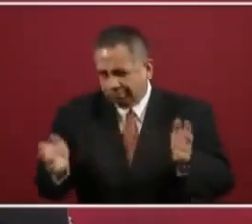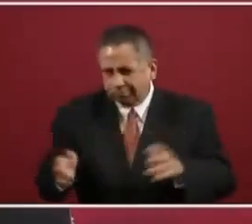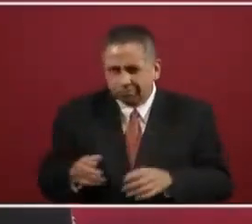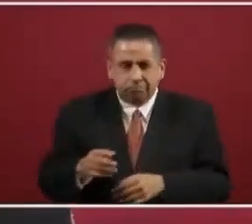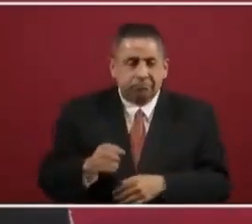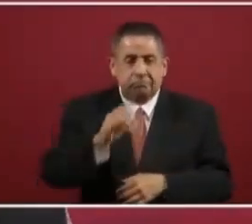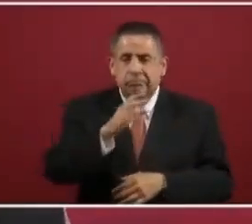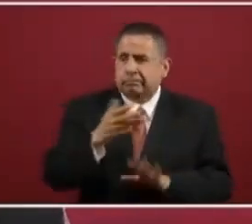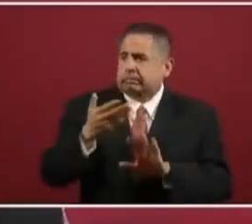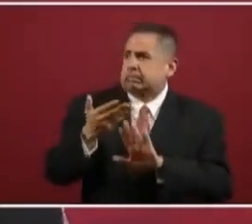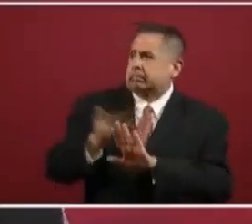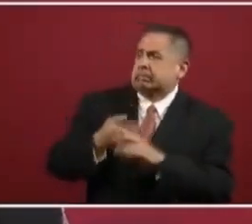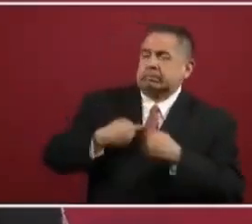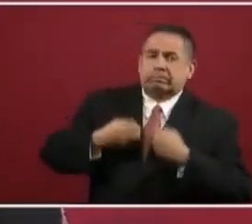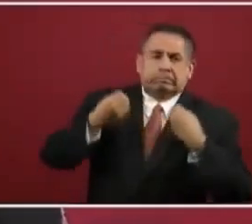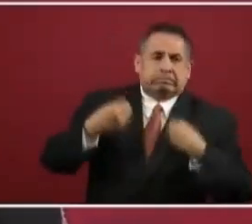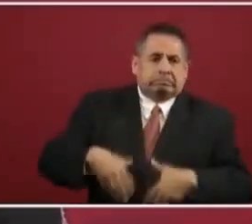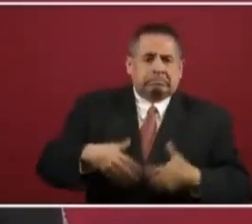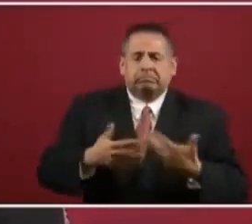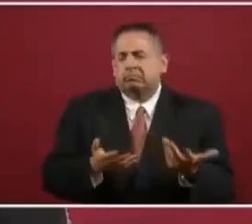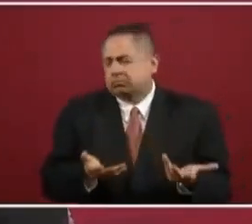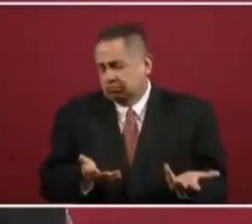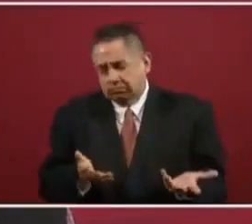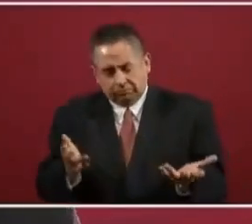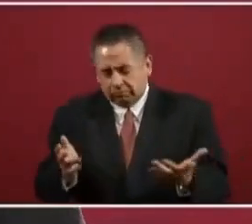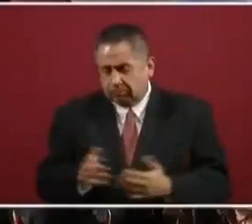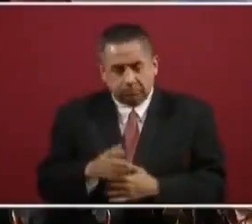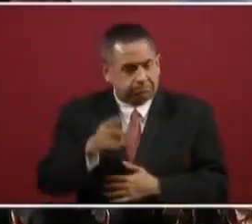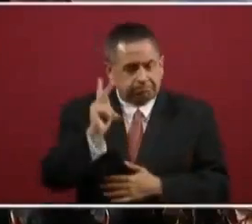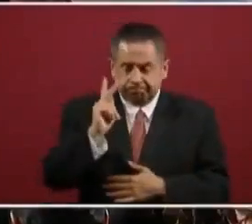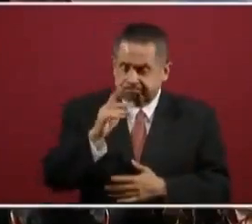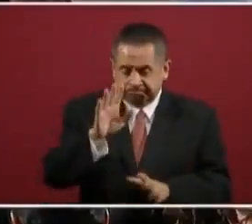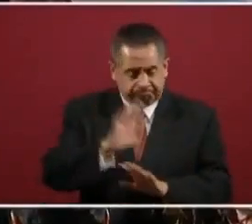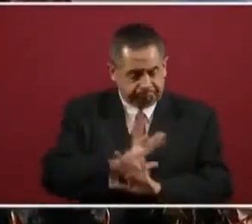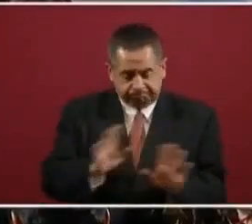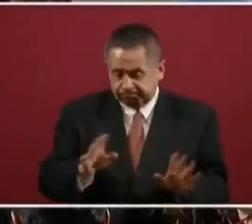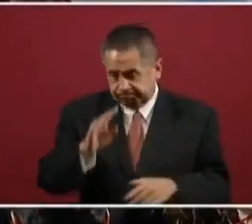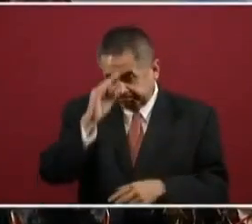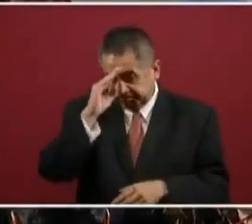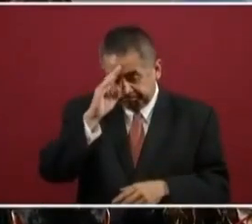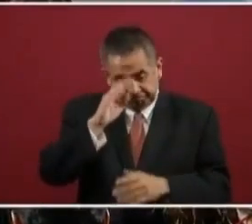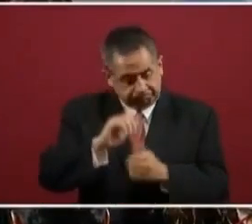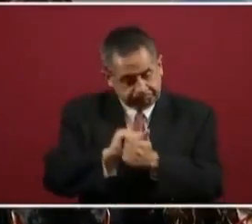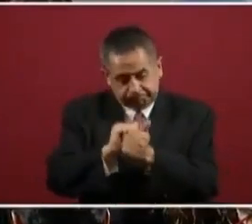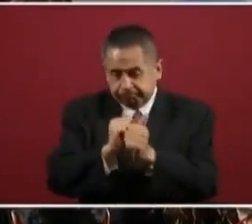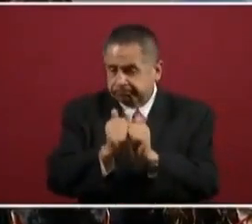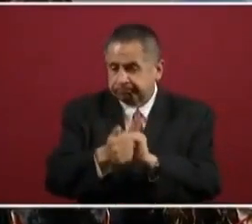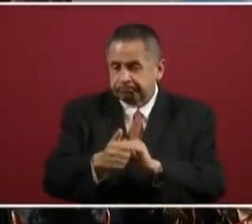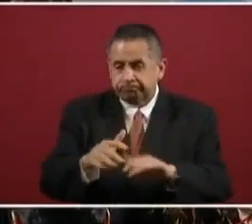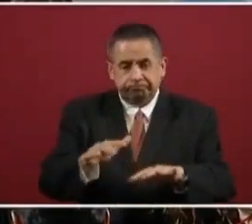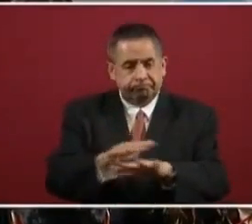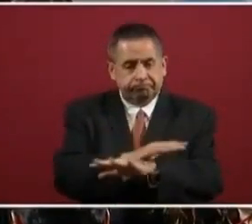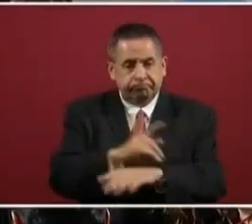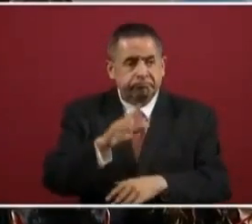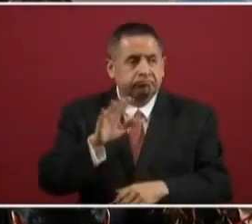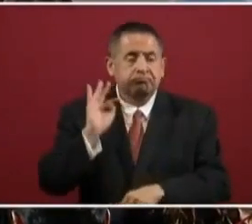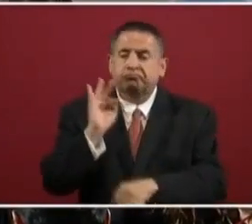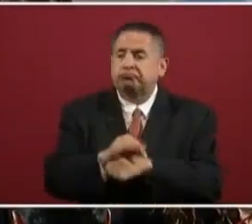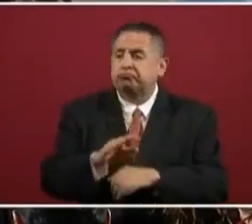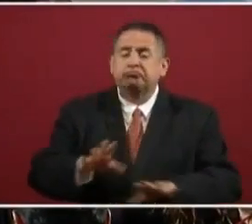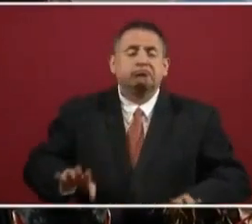hay Quienes se sienten afectados pero consideramos que esto es por el bien